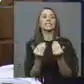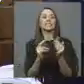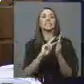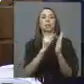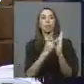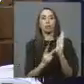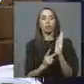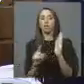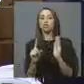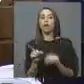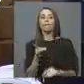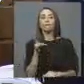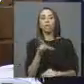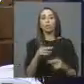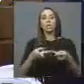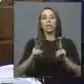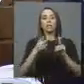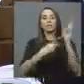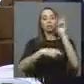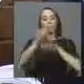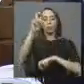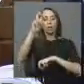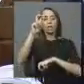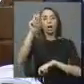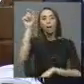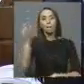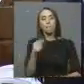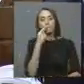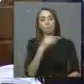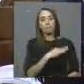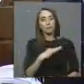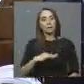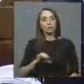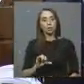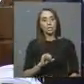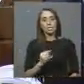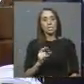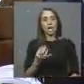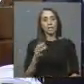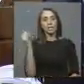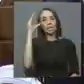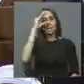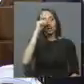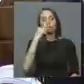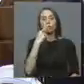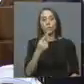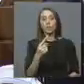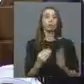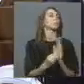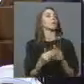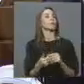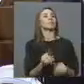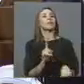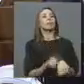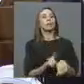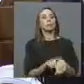pudiera vulnerarse el derecho a huelga y creo que como bien lo dijo el ministro hoy seguir anoche en la comisión otorga la flexibilidad voy